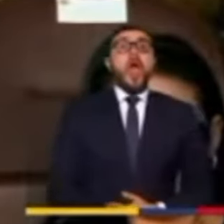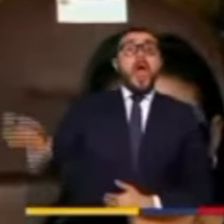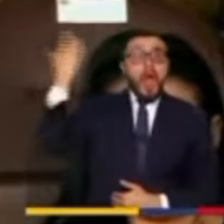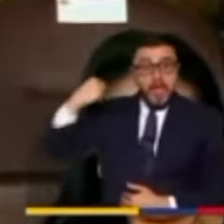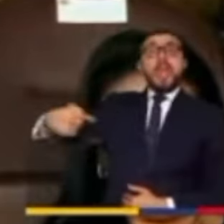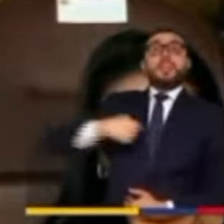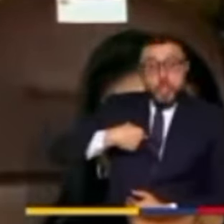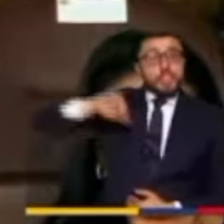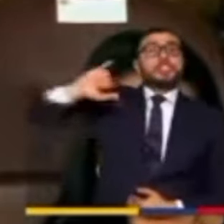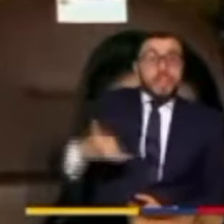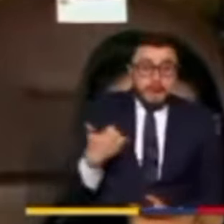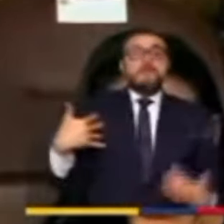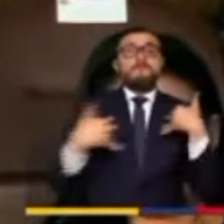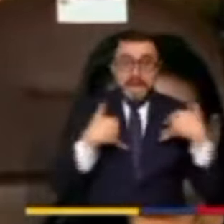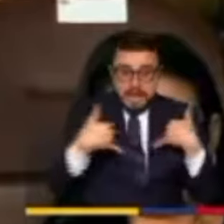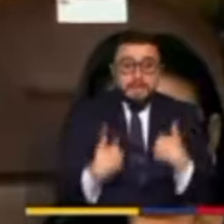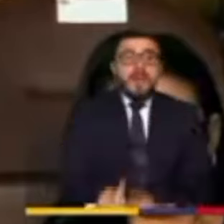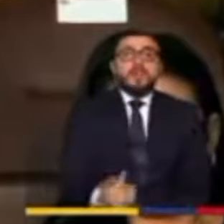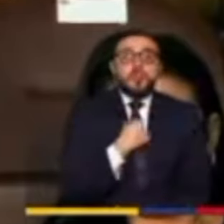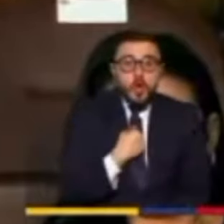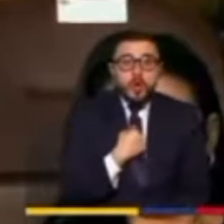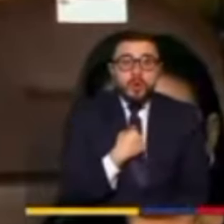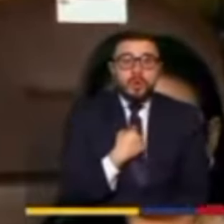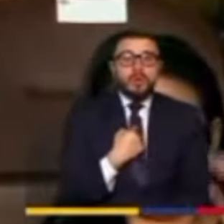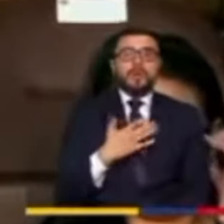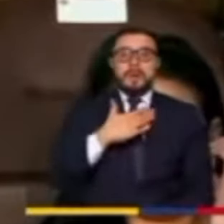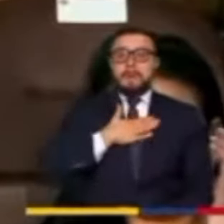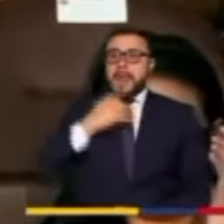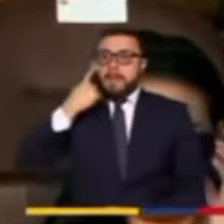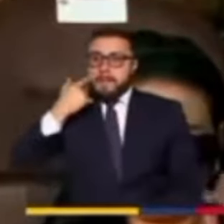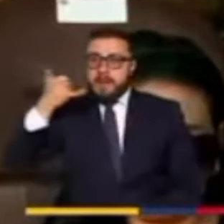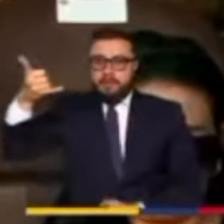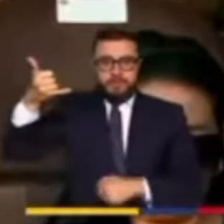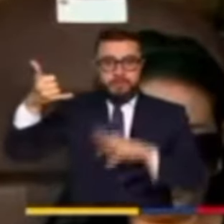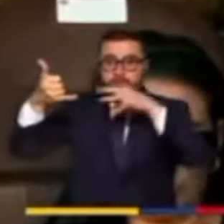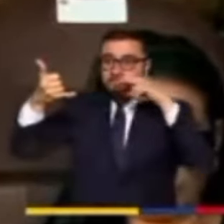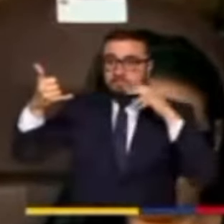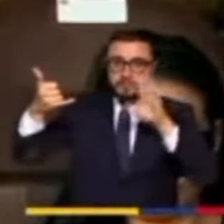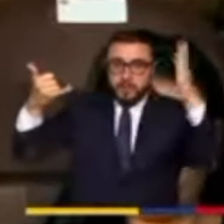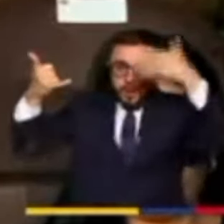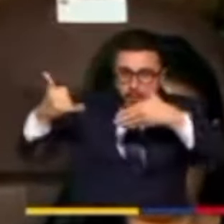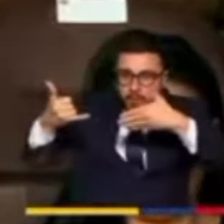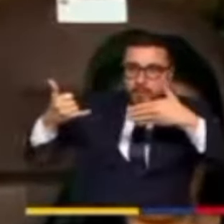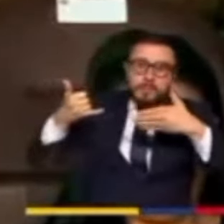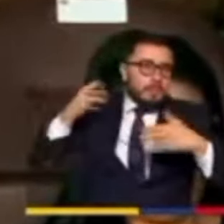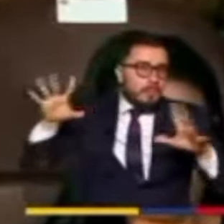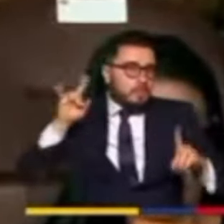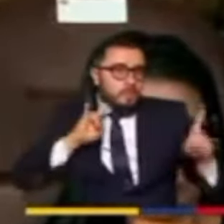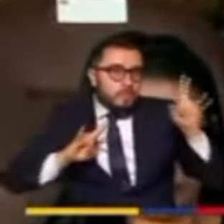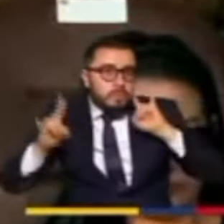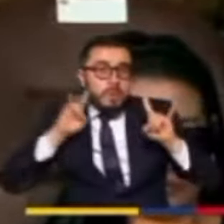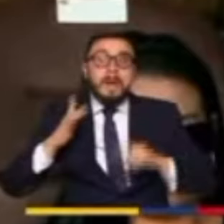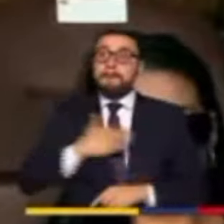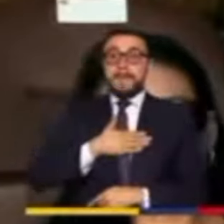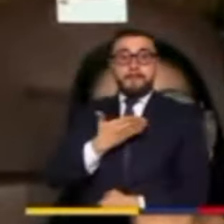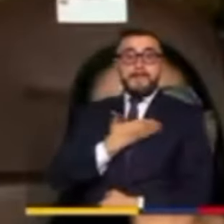de las chuzadas. Ah, me le intervinieron el teléfono a mi papá, a mi mamá. Fueron